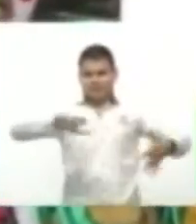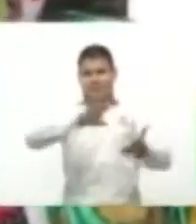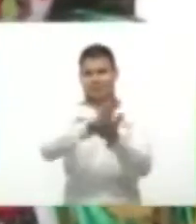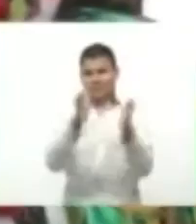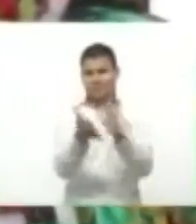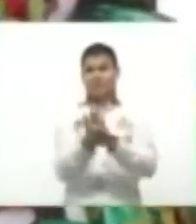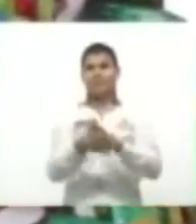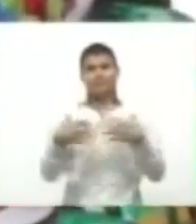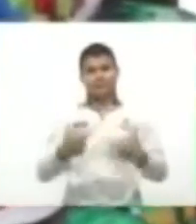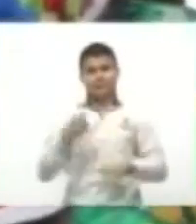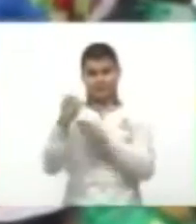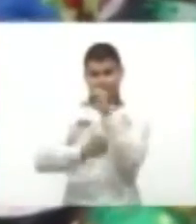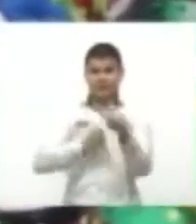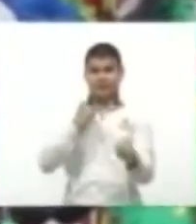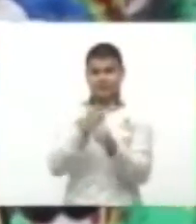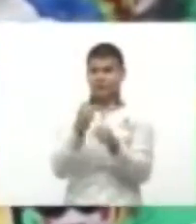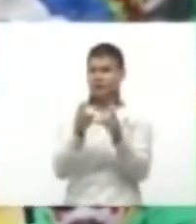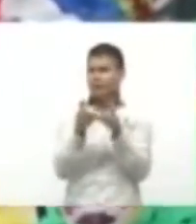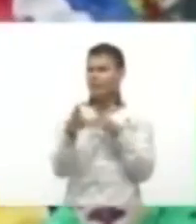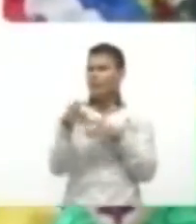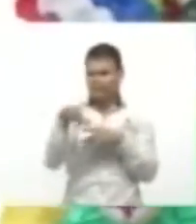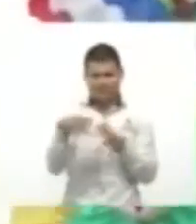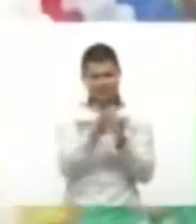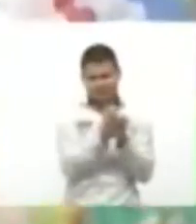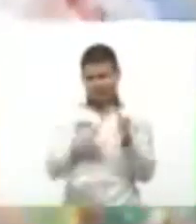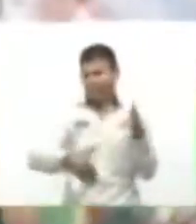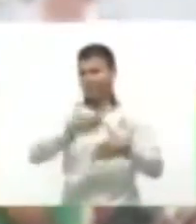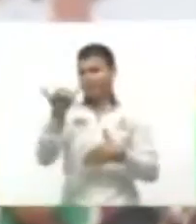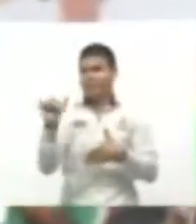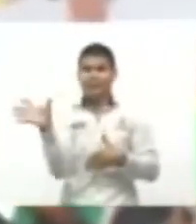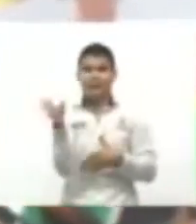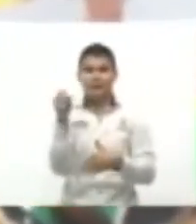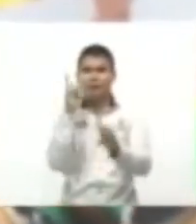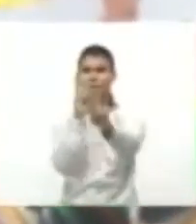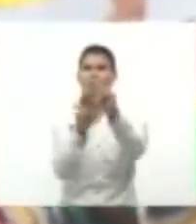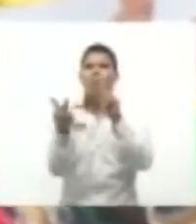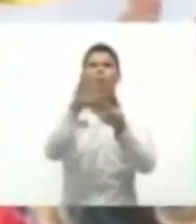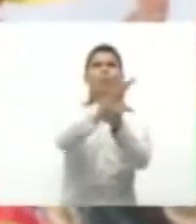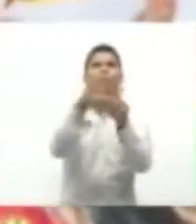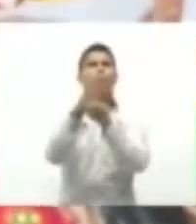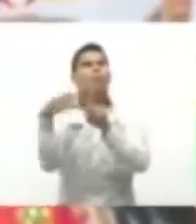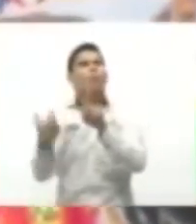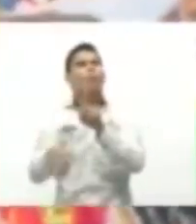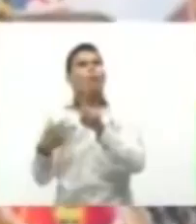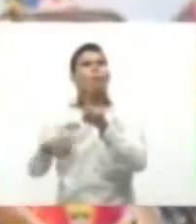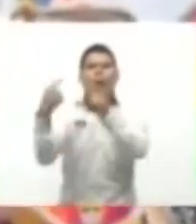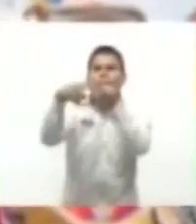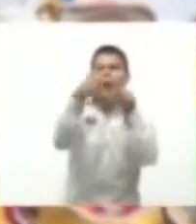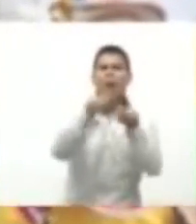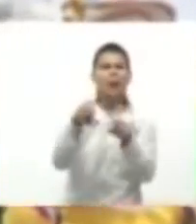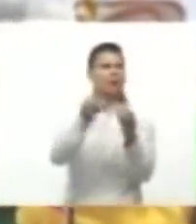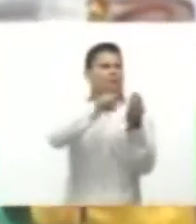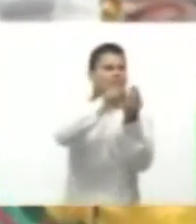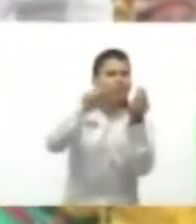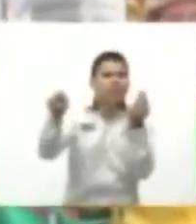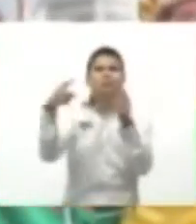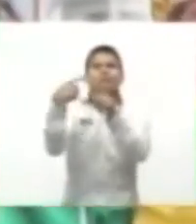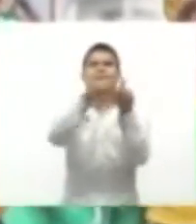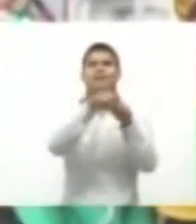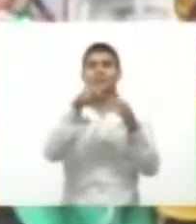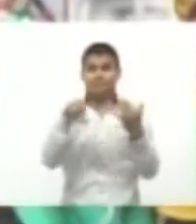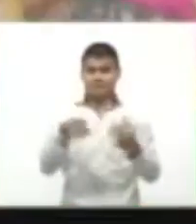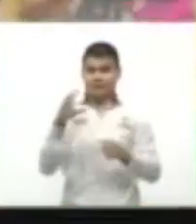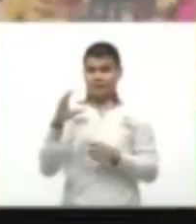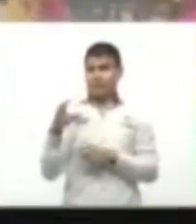Especiales que este año adelanta su fecha para que miles de espectadores disfruten de su legado cultural. En el marco de este evento, Carnaval de Barranquilla le rendirá